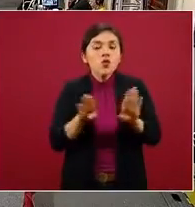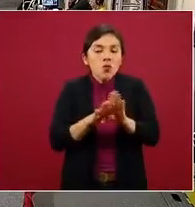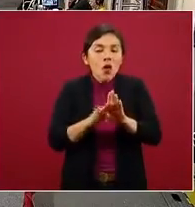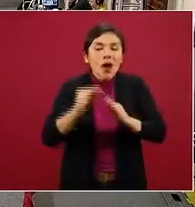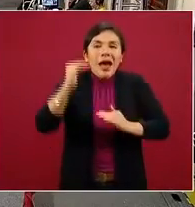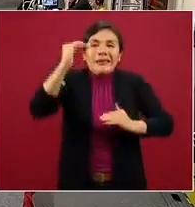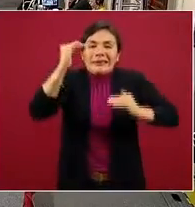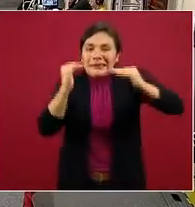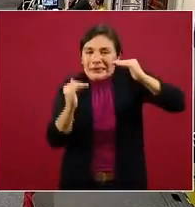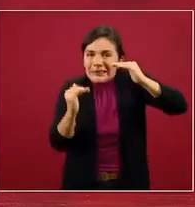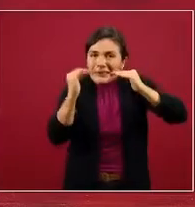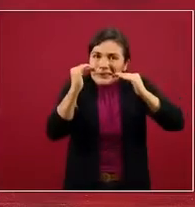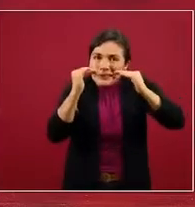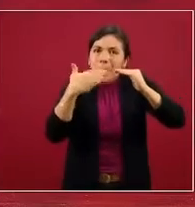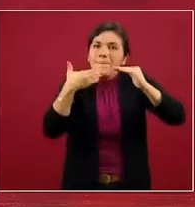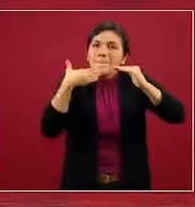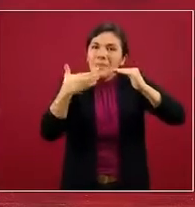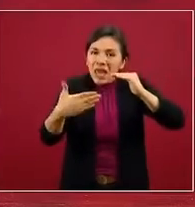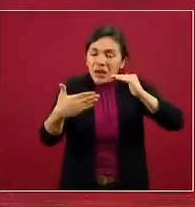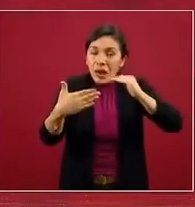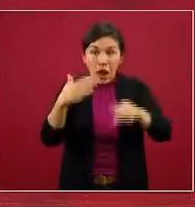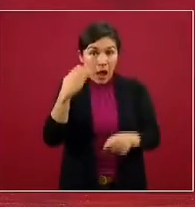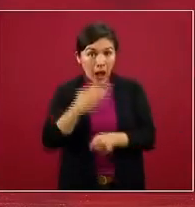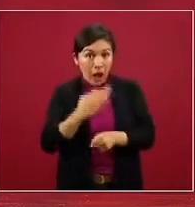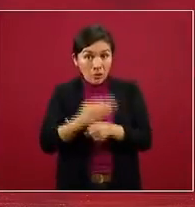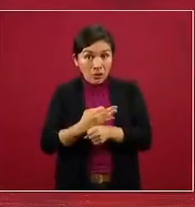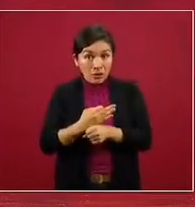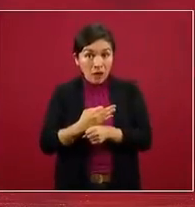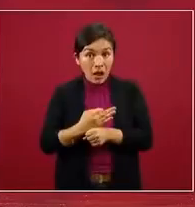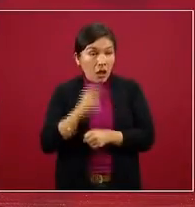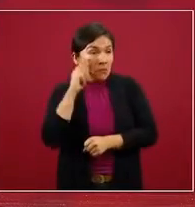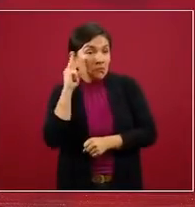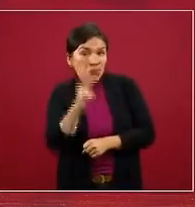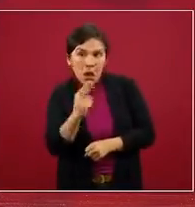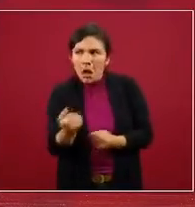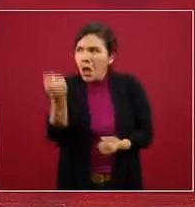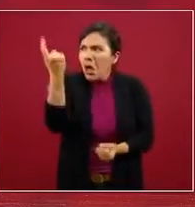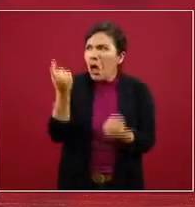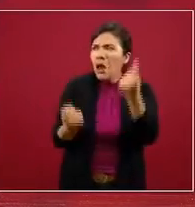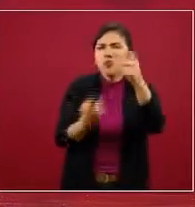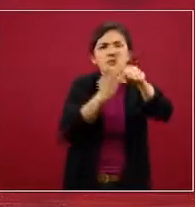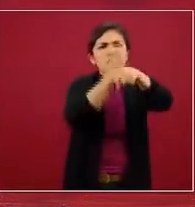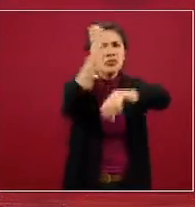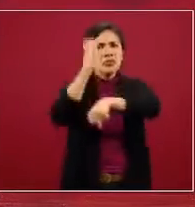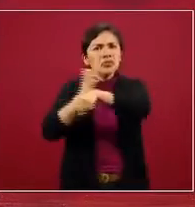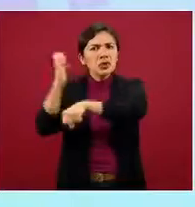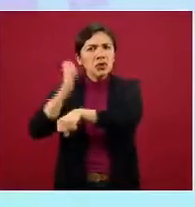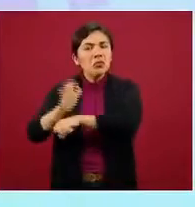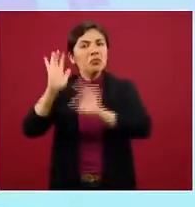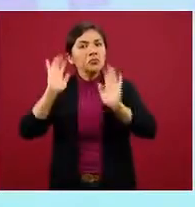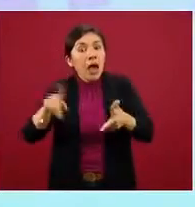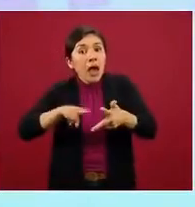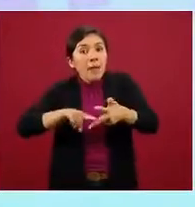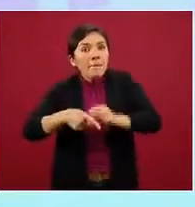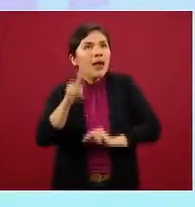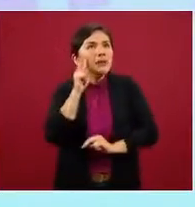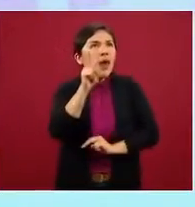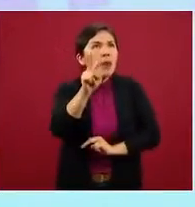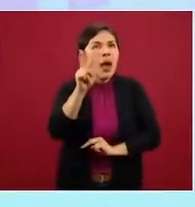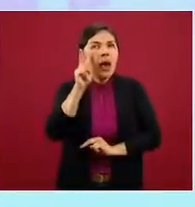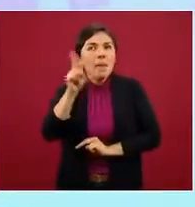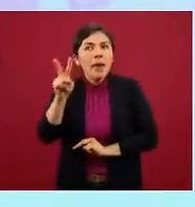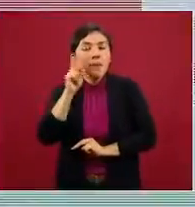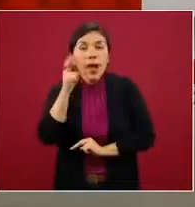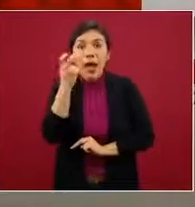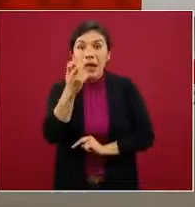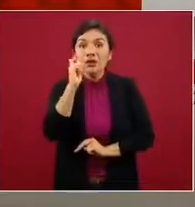de equilibrio apropiado y en este momento en que en algunos estados ya se empieza a apreciar, y